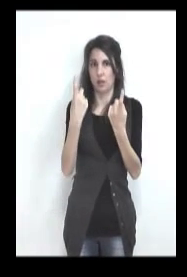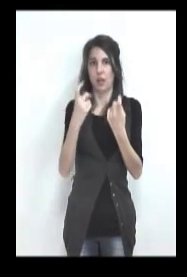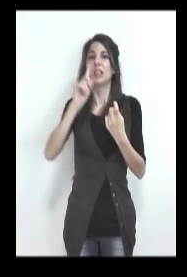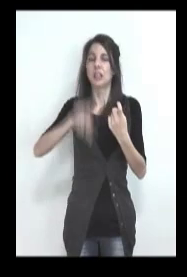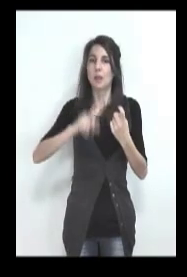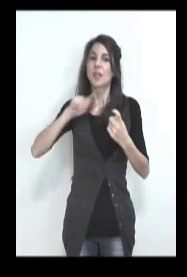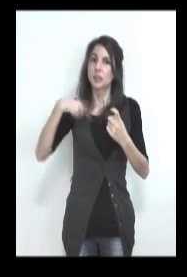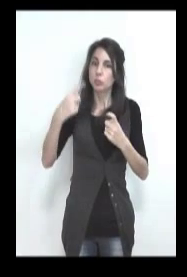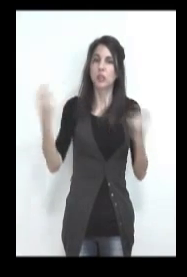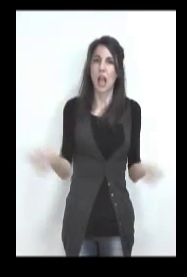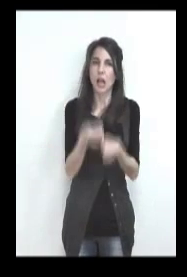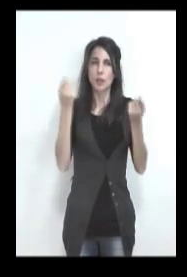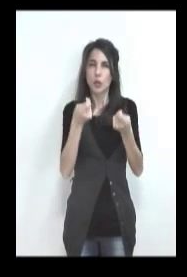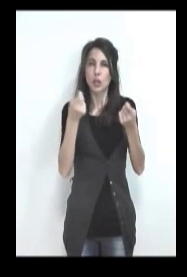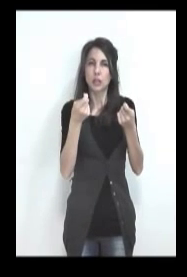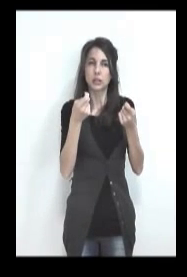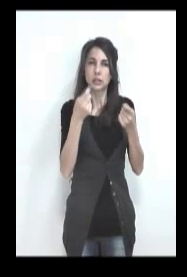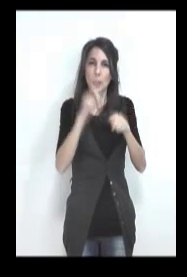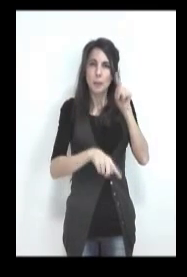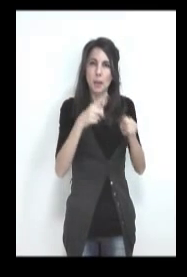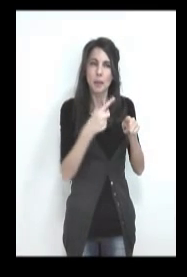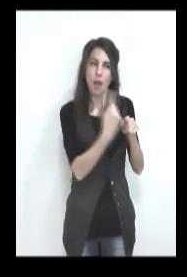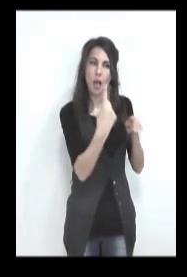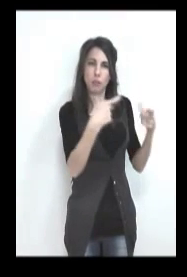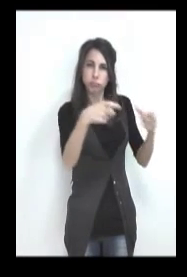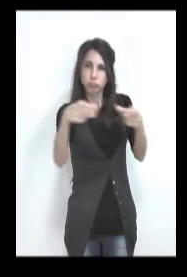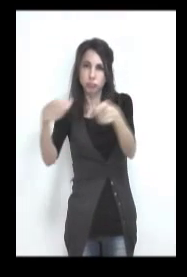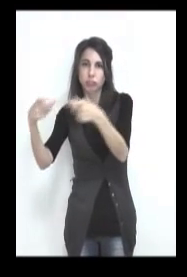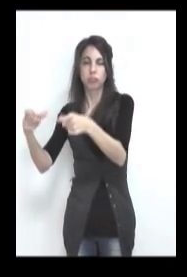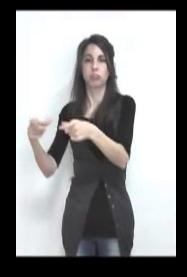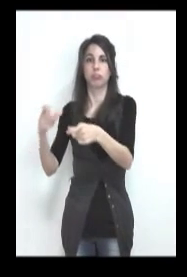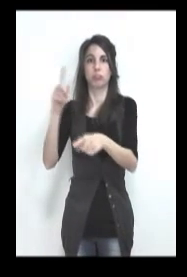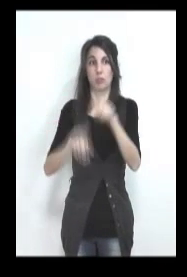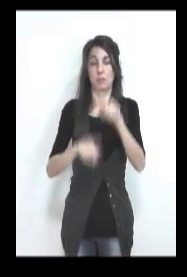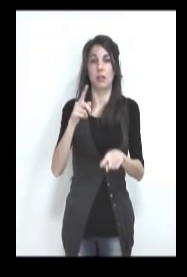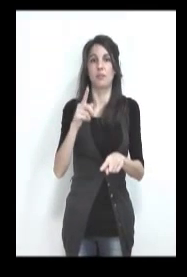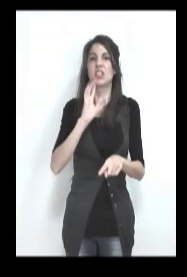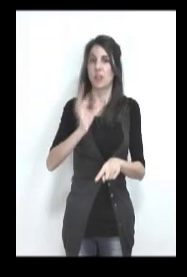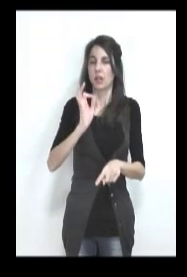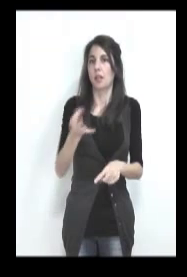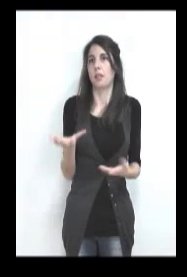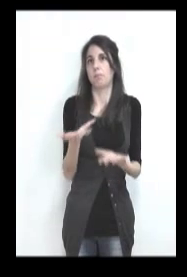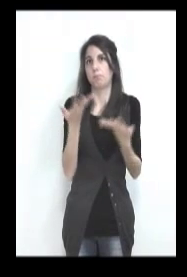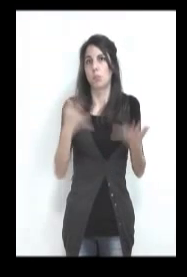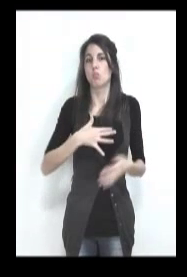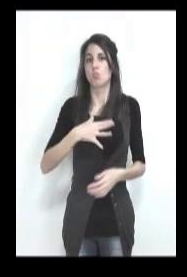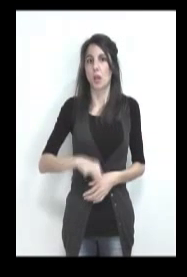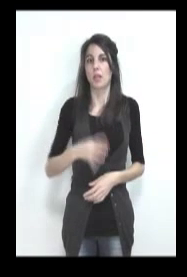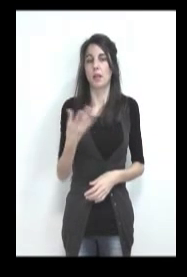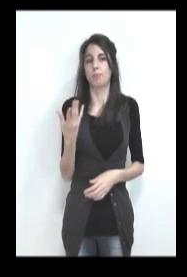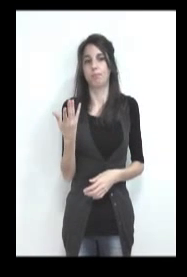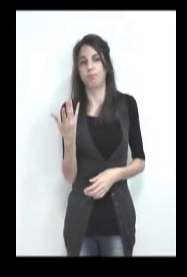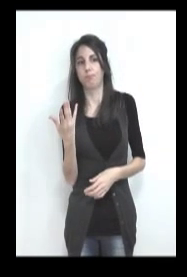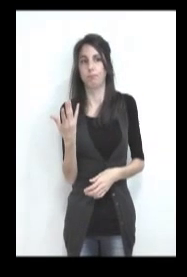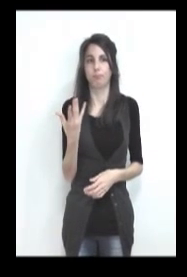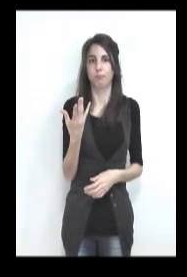acciones localizadas y detalladas en cada momento. Es cierto, y estoy totalmente de acuerdo, en que quizá no tenga sentido tener, por decir